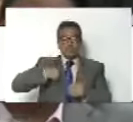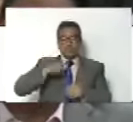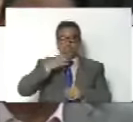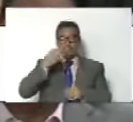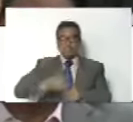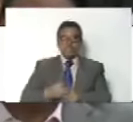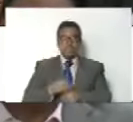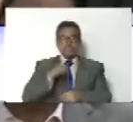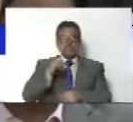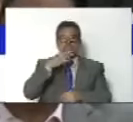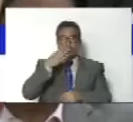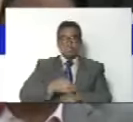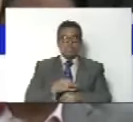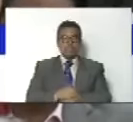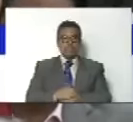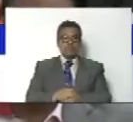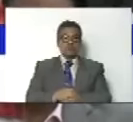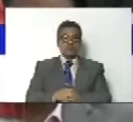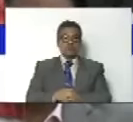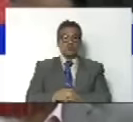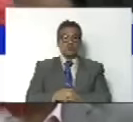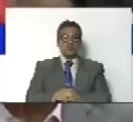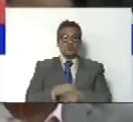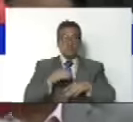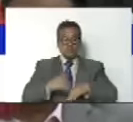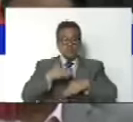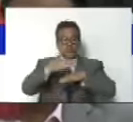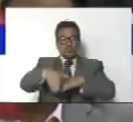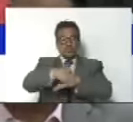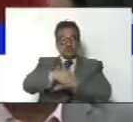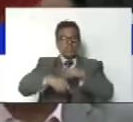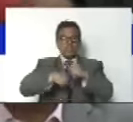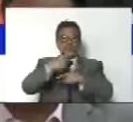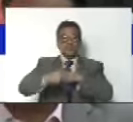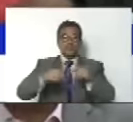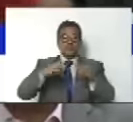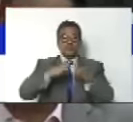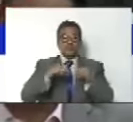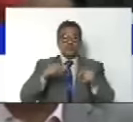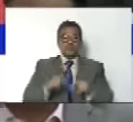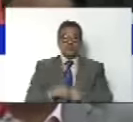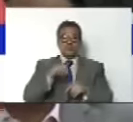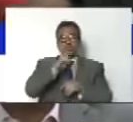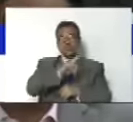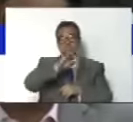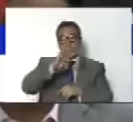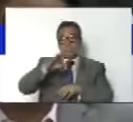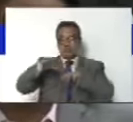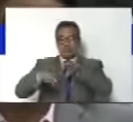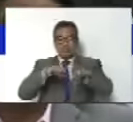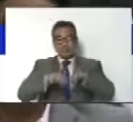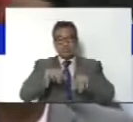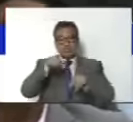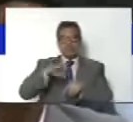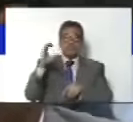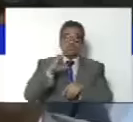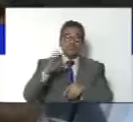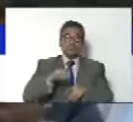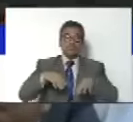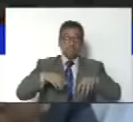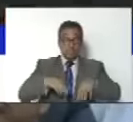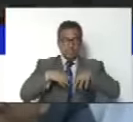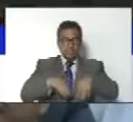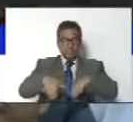motivos extraordinarios para salir a la calle mañana y todos los 24 estados más Caracas iremos a